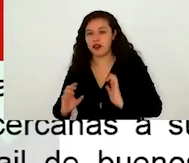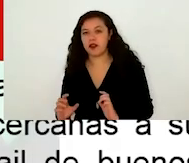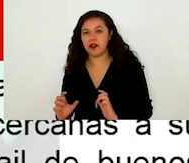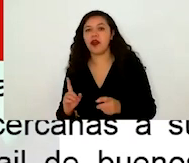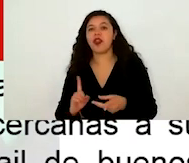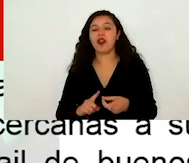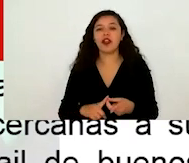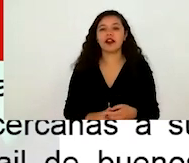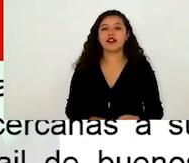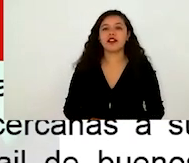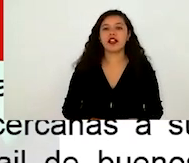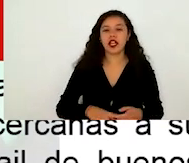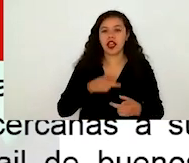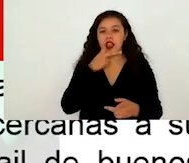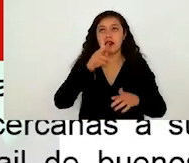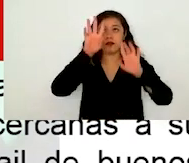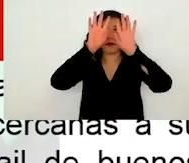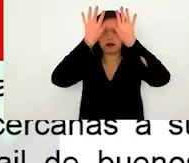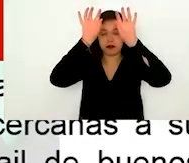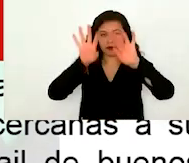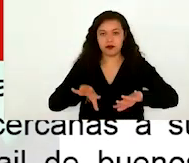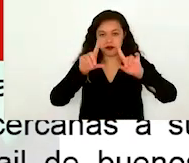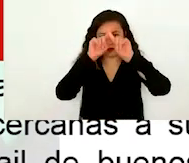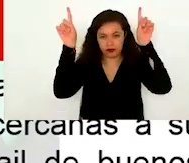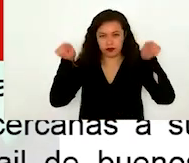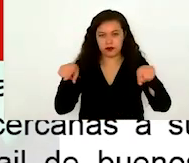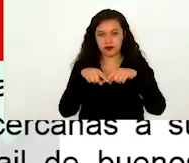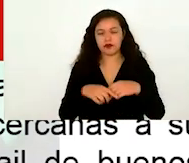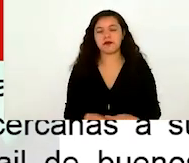dentro de este texto dentro de este planteamiento